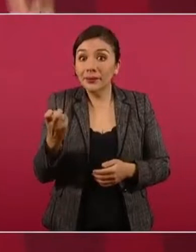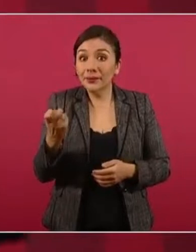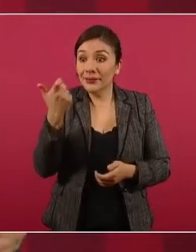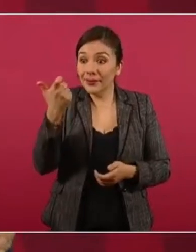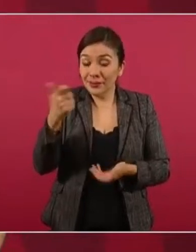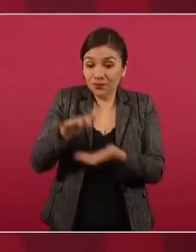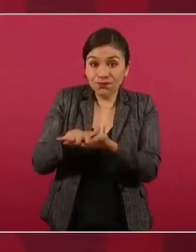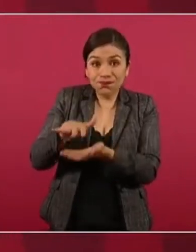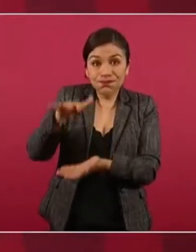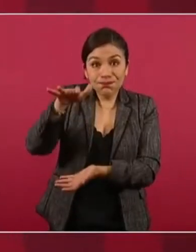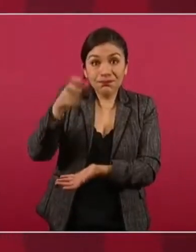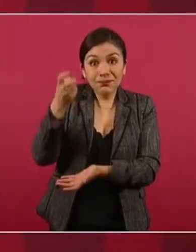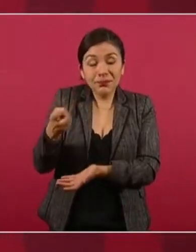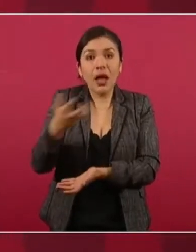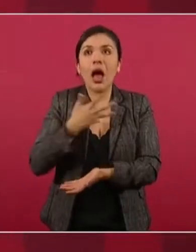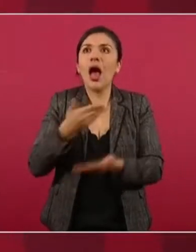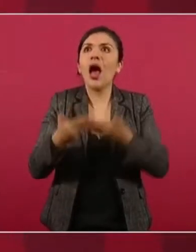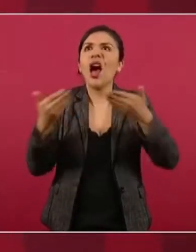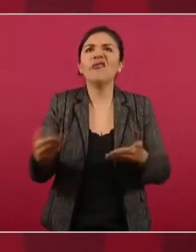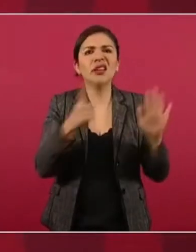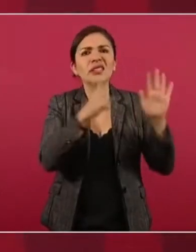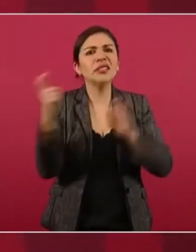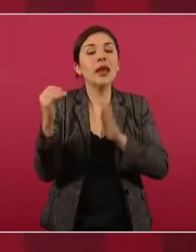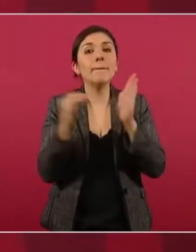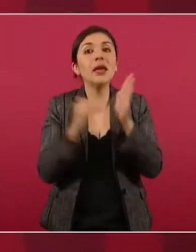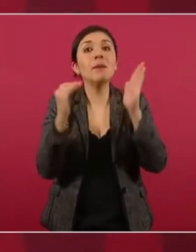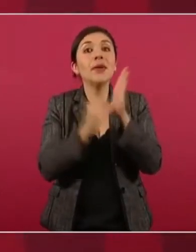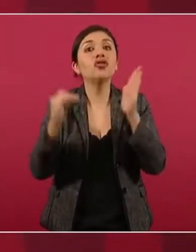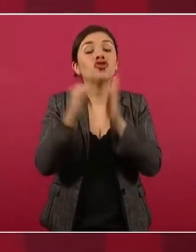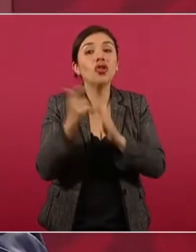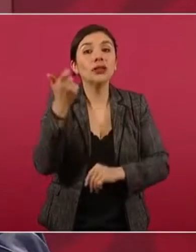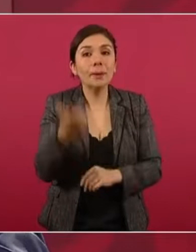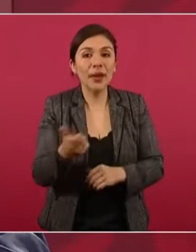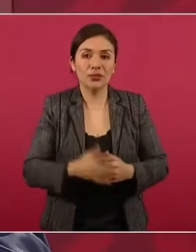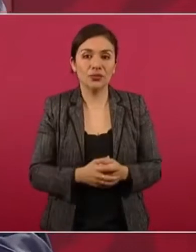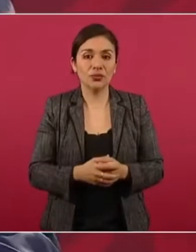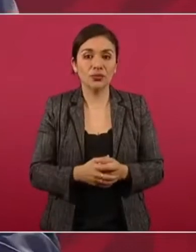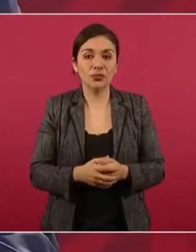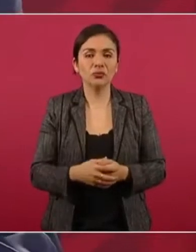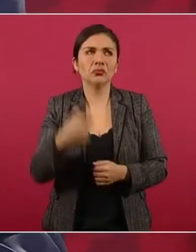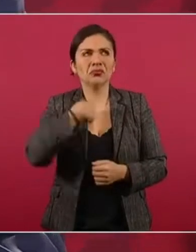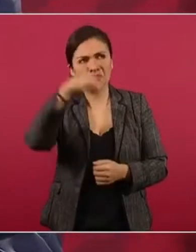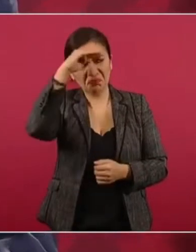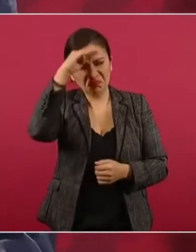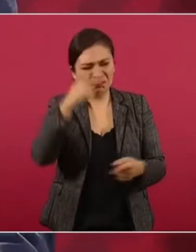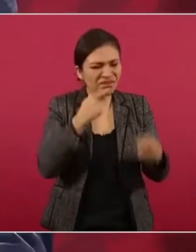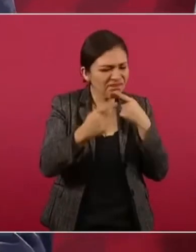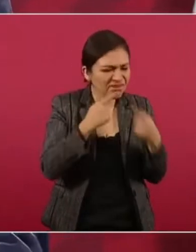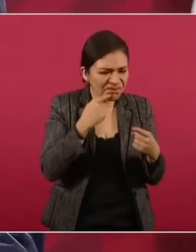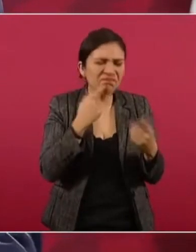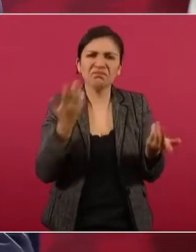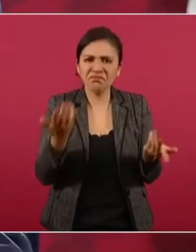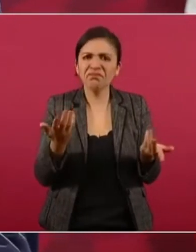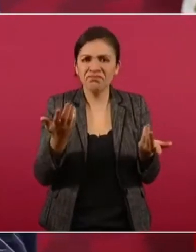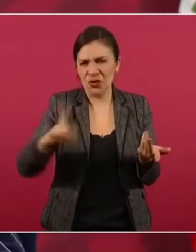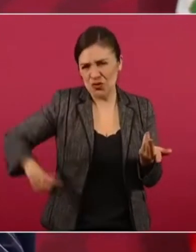fideicomiso más de 100,000 millones de pesos. Entonces decidimos